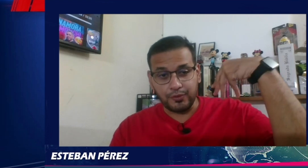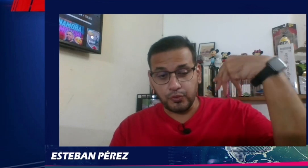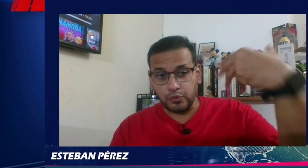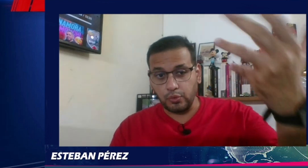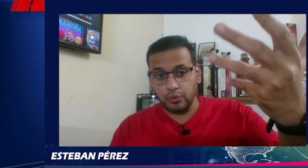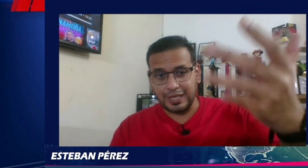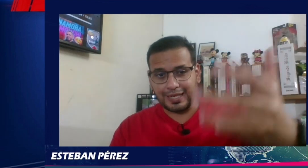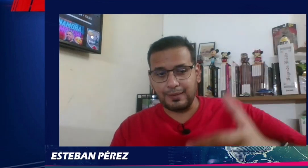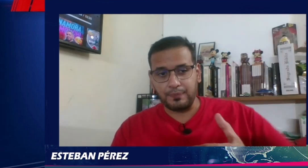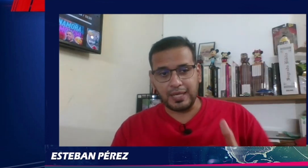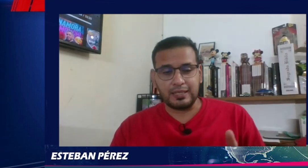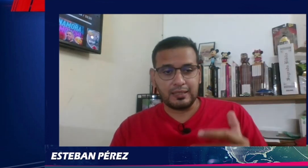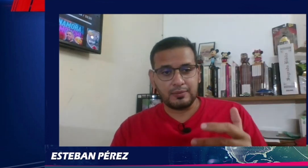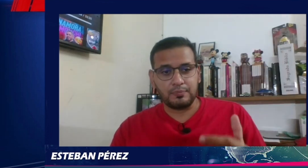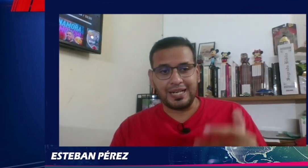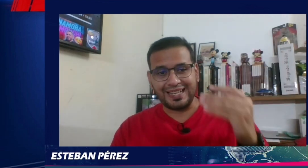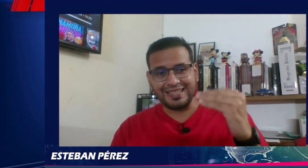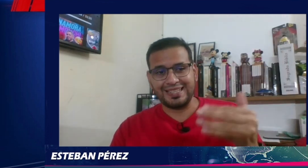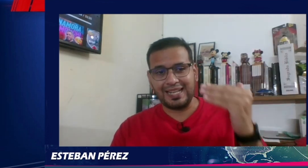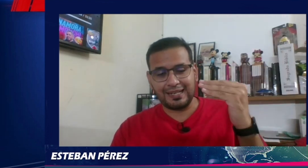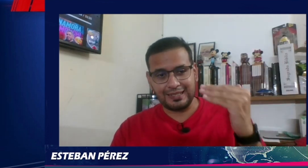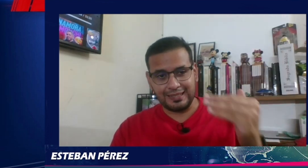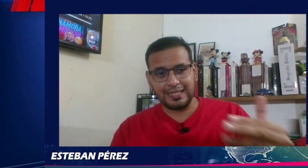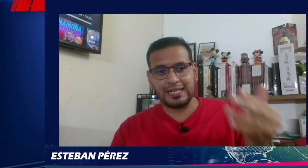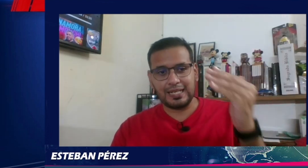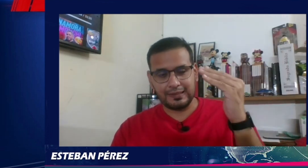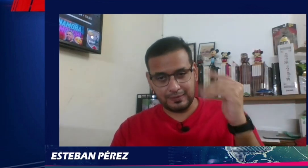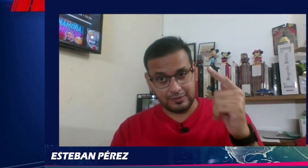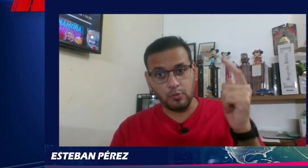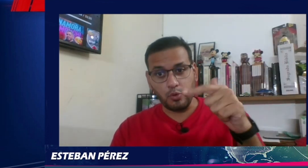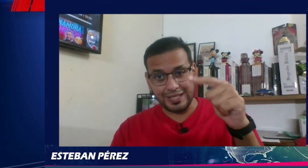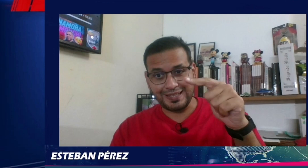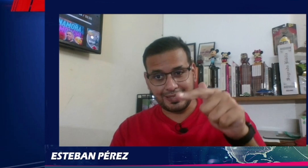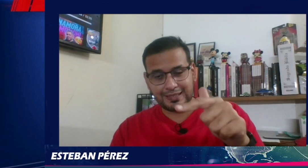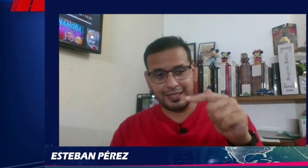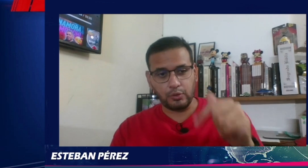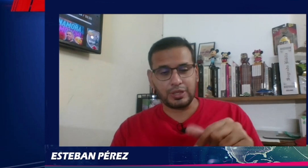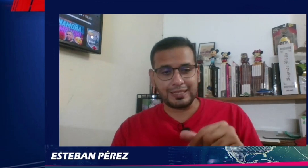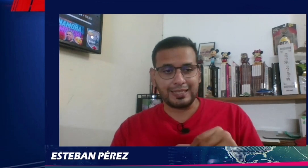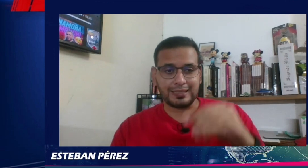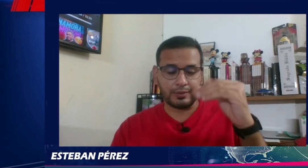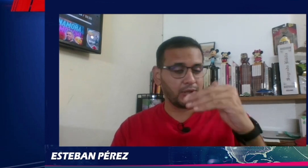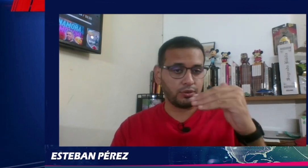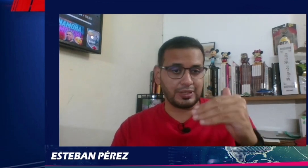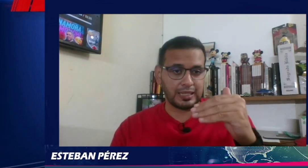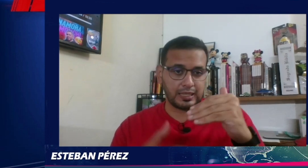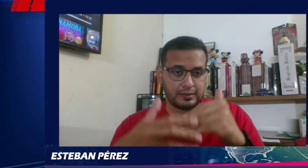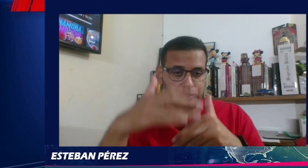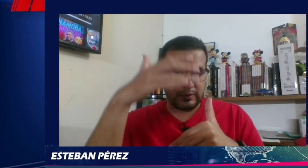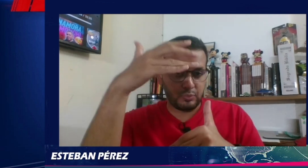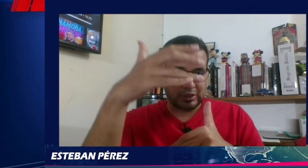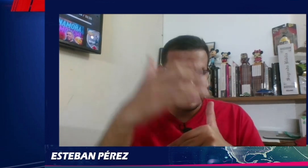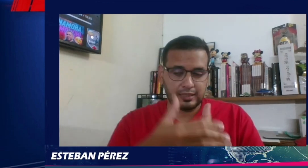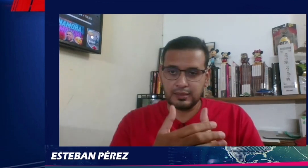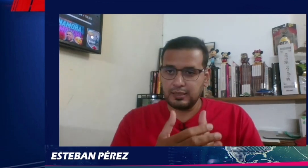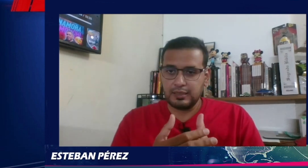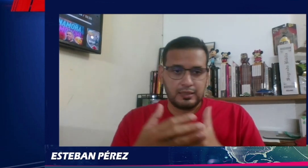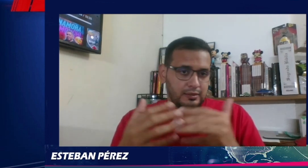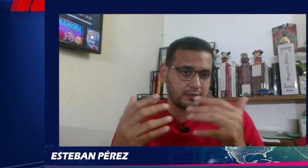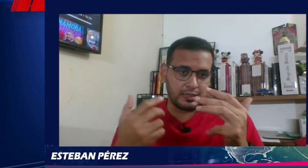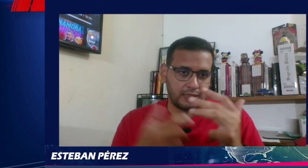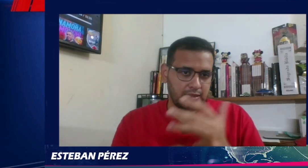Se lanzó la campaña para quitar de las, como dice ahí, de los de las